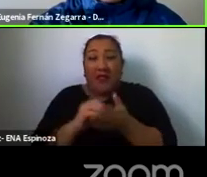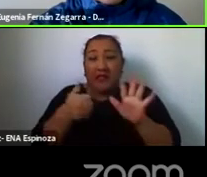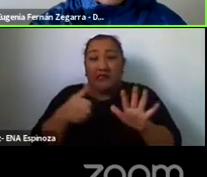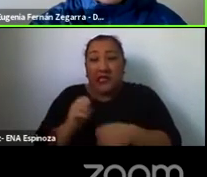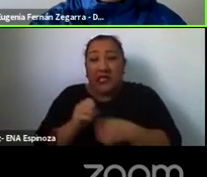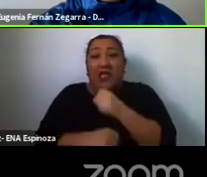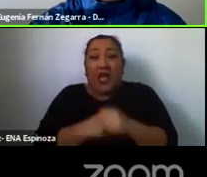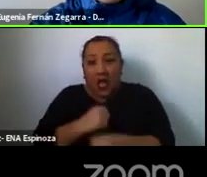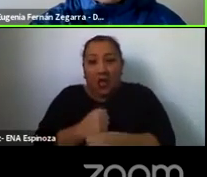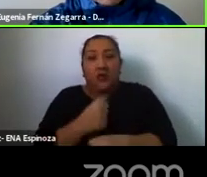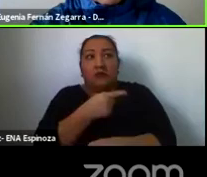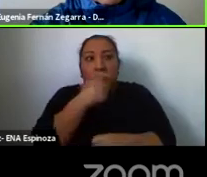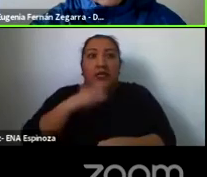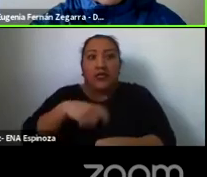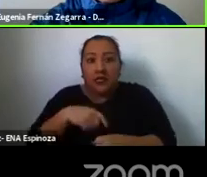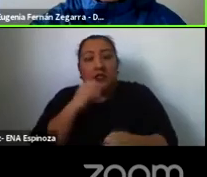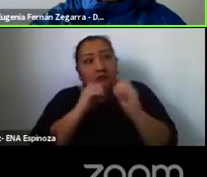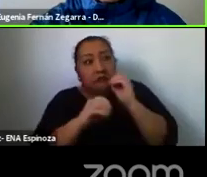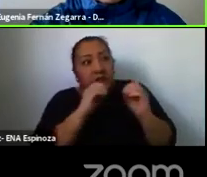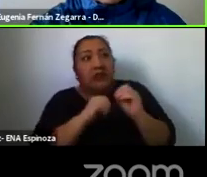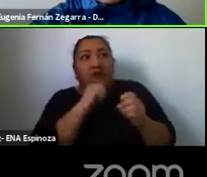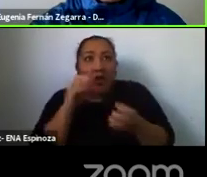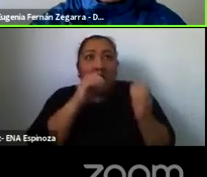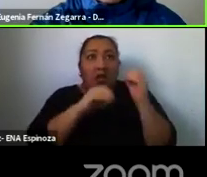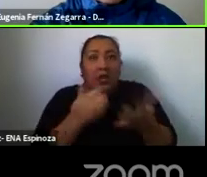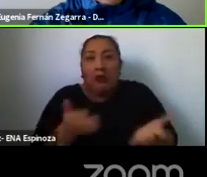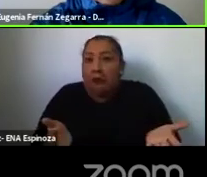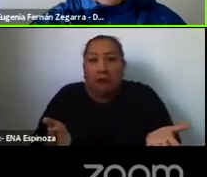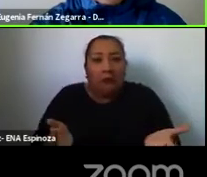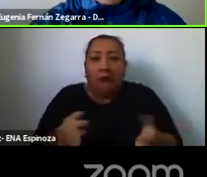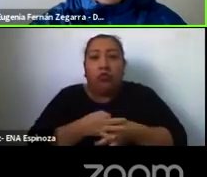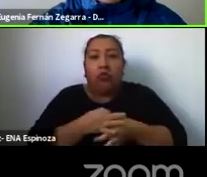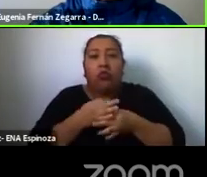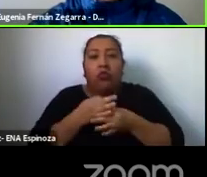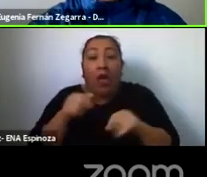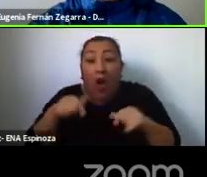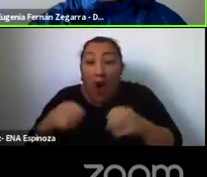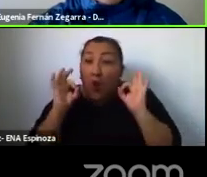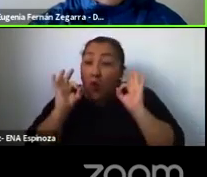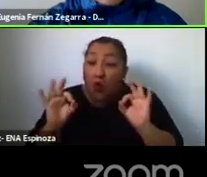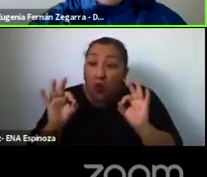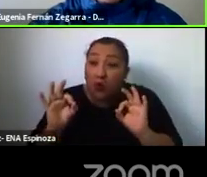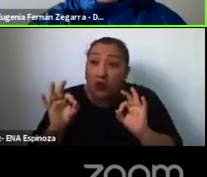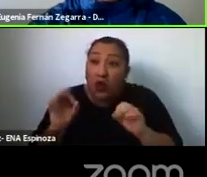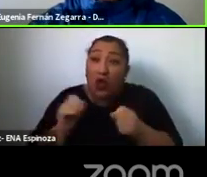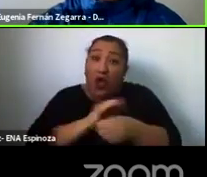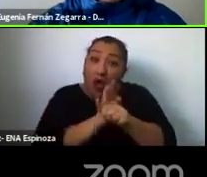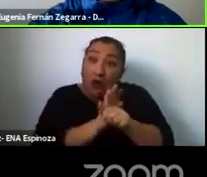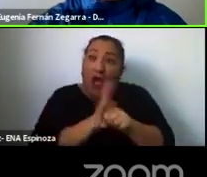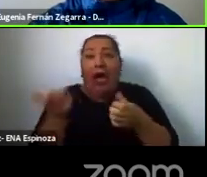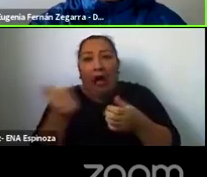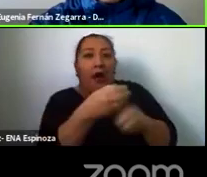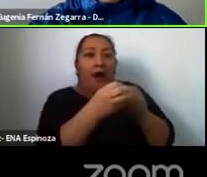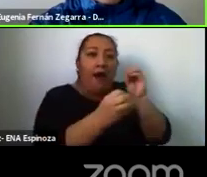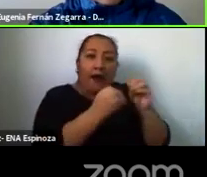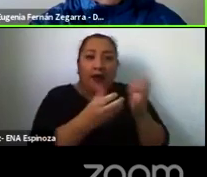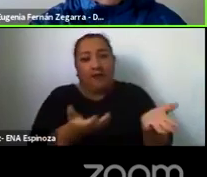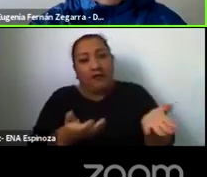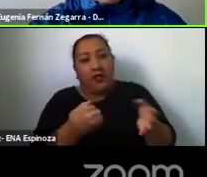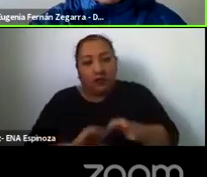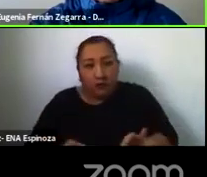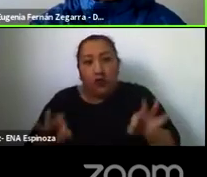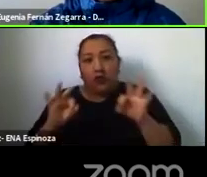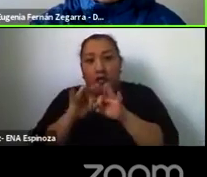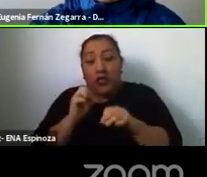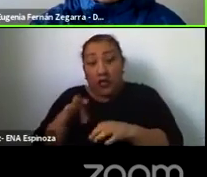Si bien requería una mejoría en su infraestructura, equipos, es importante lo que señaló